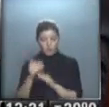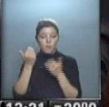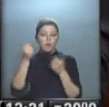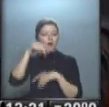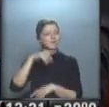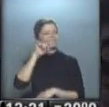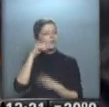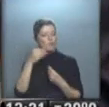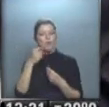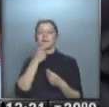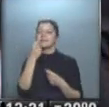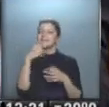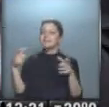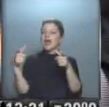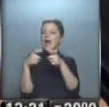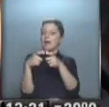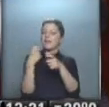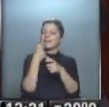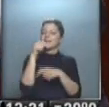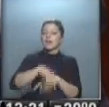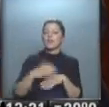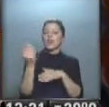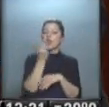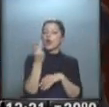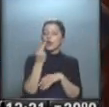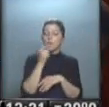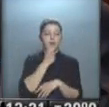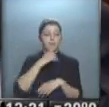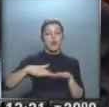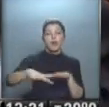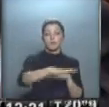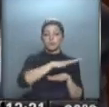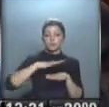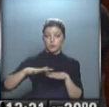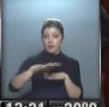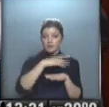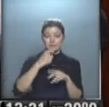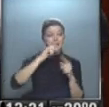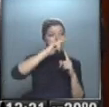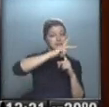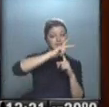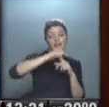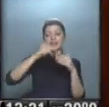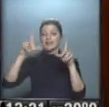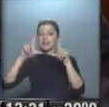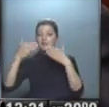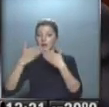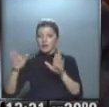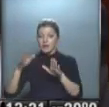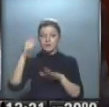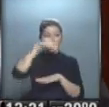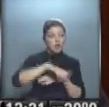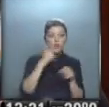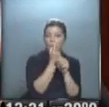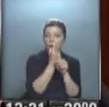que no puede superponerse? Si uno llega a la ciudad o a la familia vía satélite, no se puede superponer con la televisión abierta, y sí en el caso del